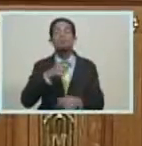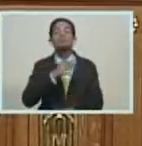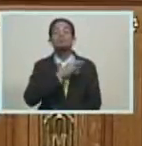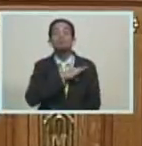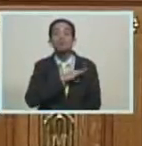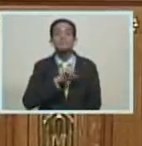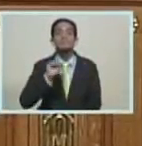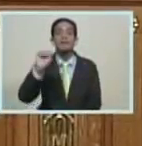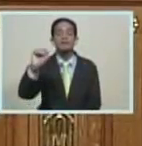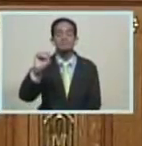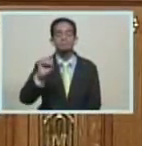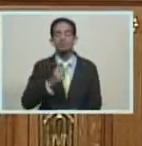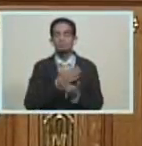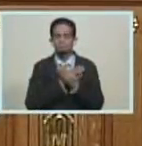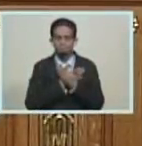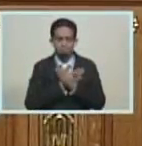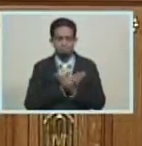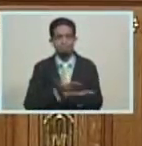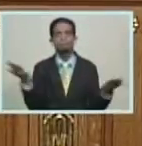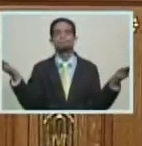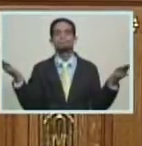socialismo solidario,